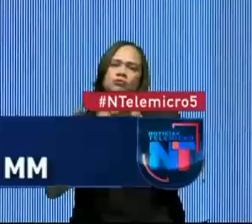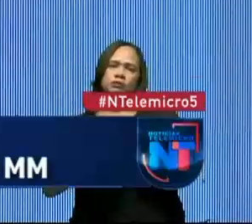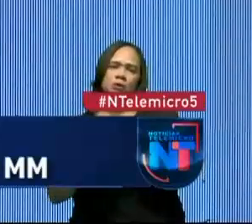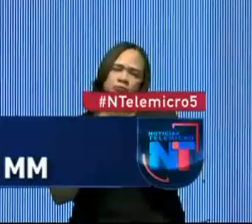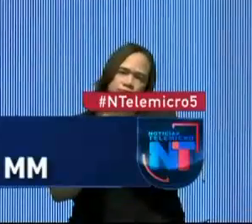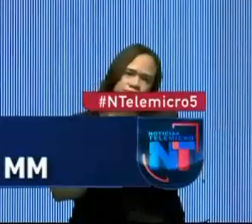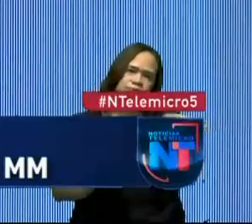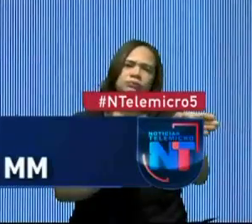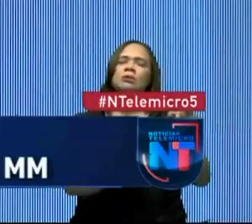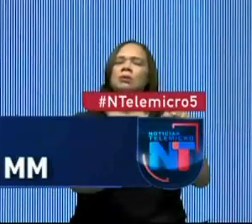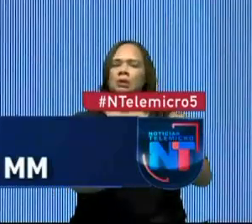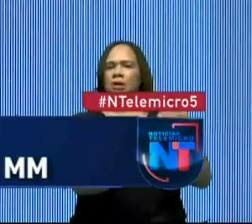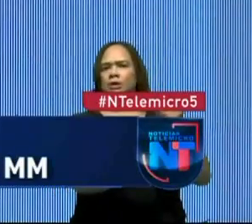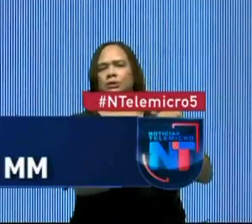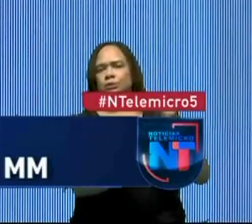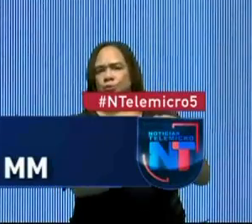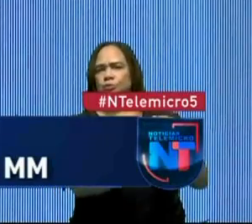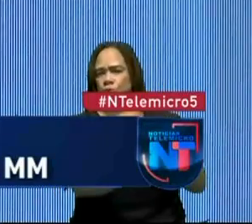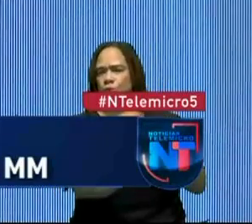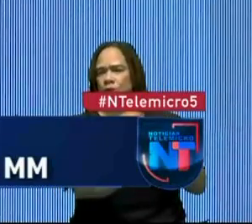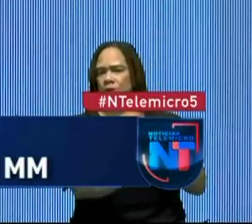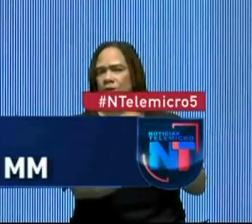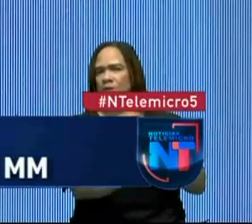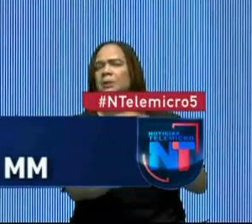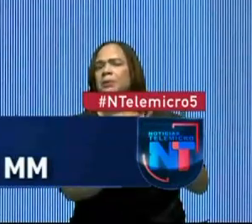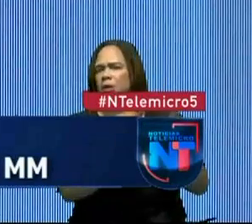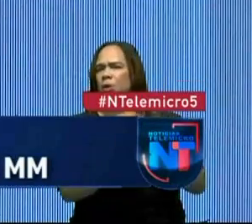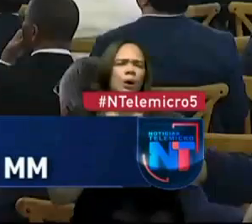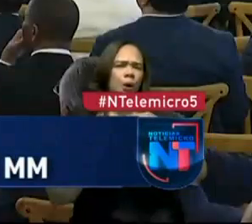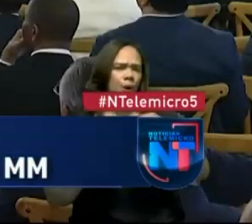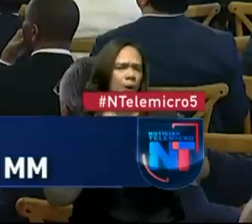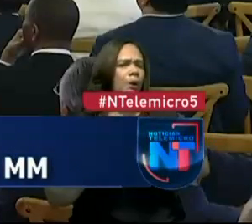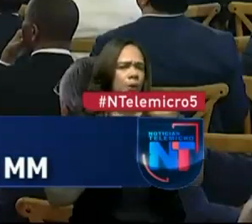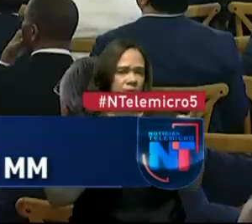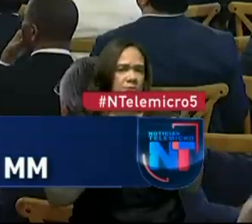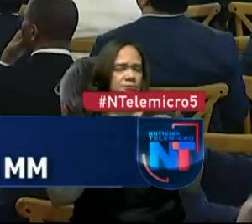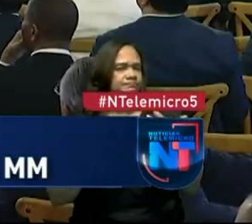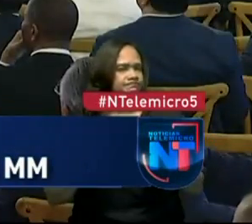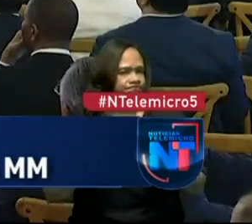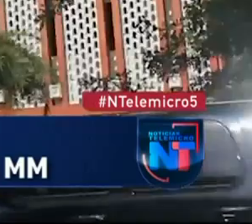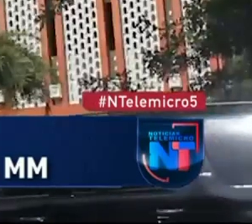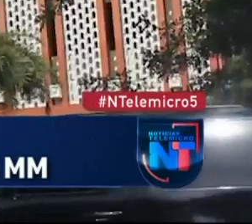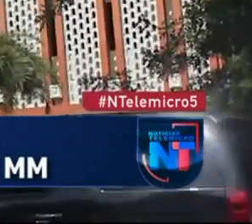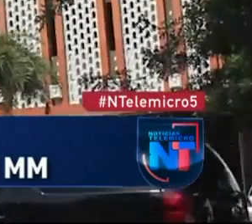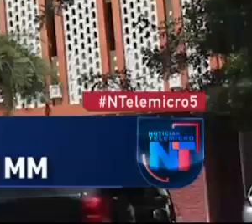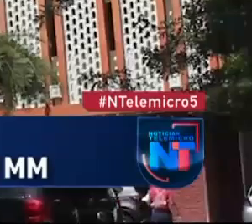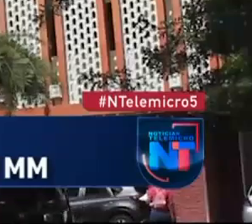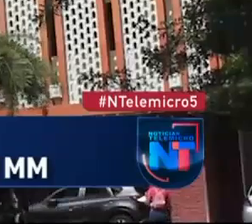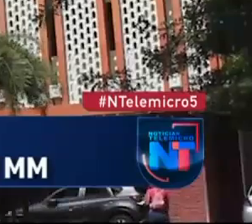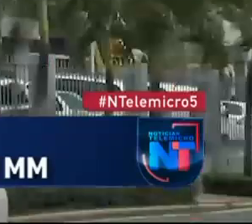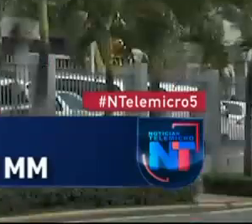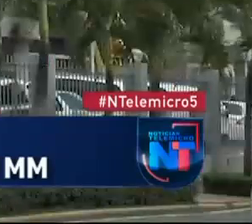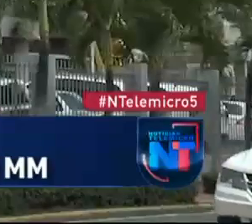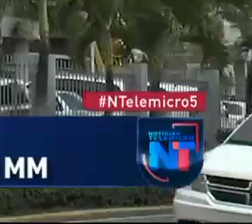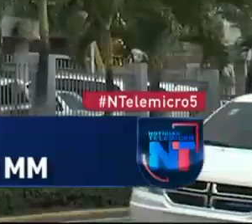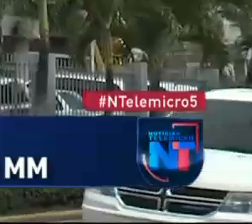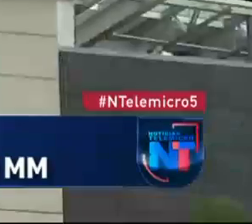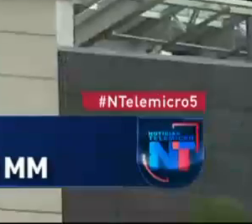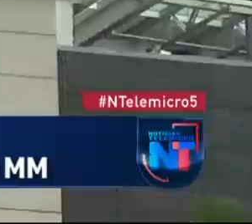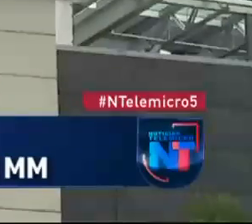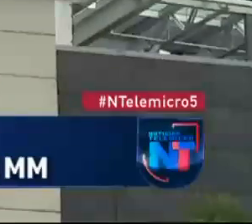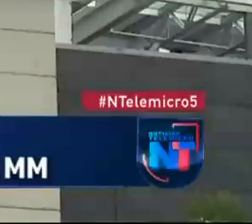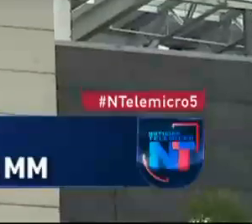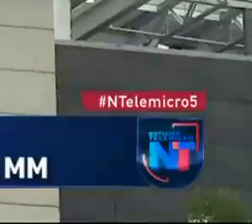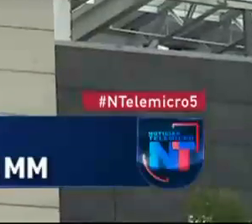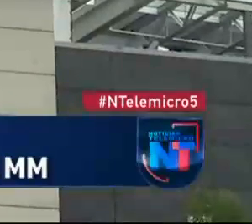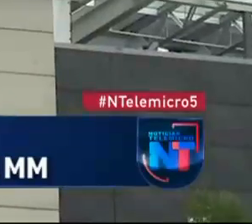eliminar duplicidades en las instituciones públicas para ser más eficientes coherentes y el superior ciencia y teología así como Hacienda